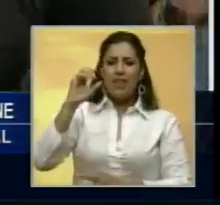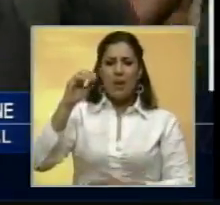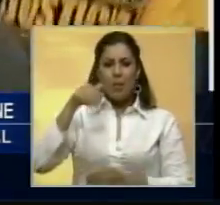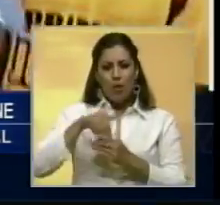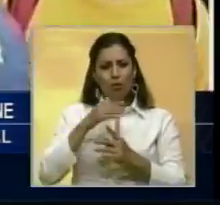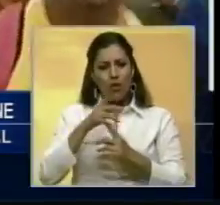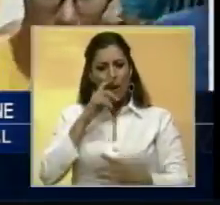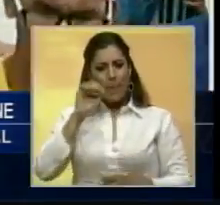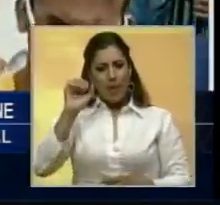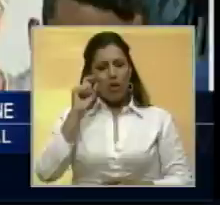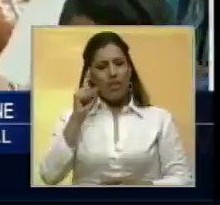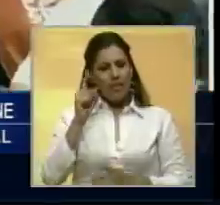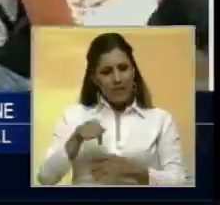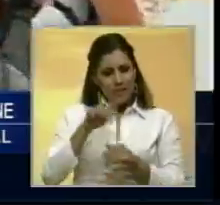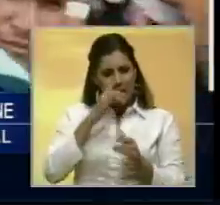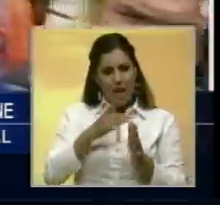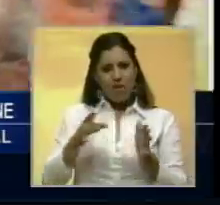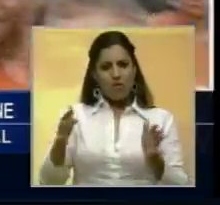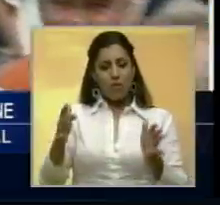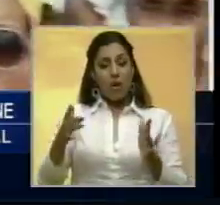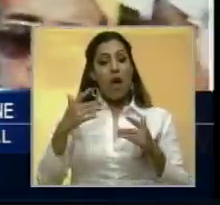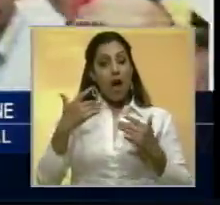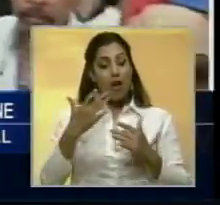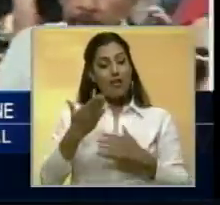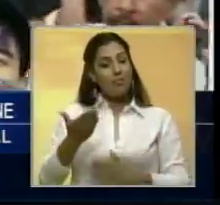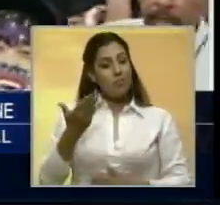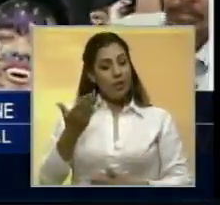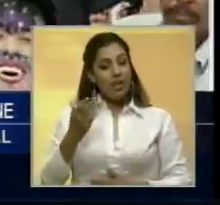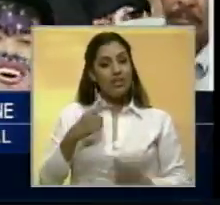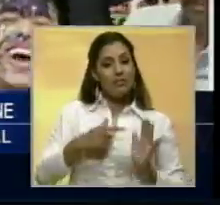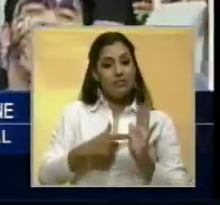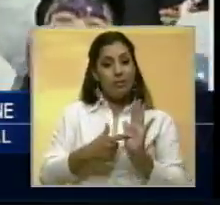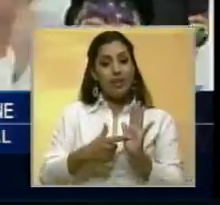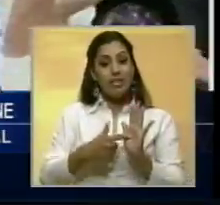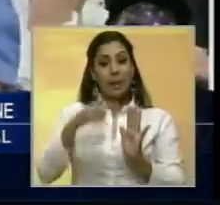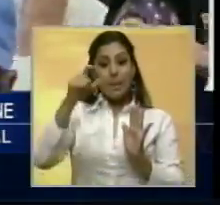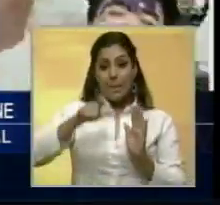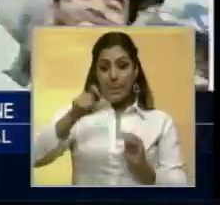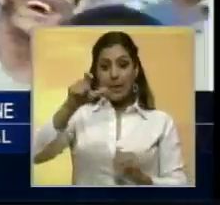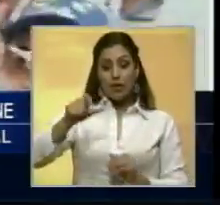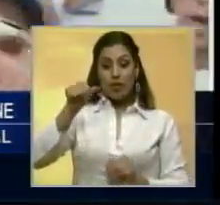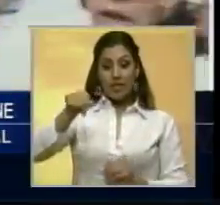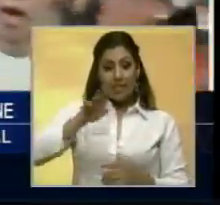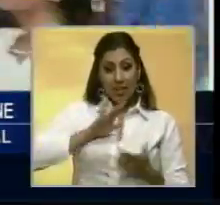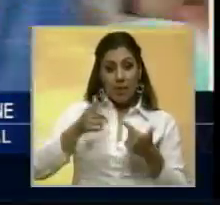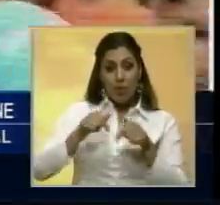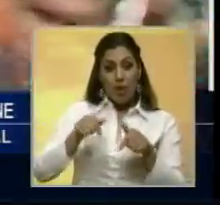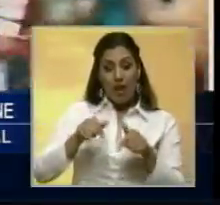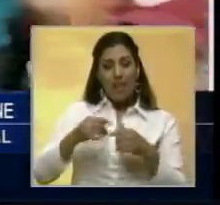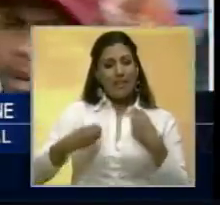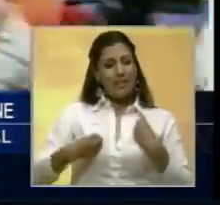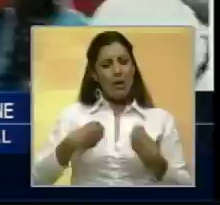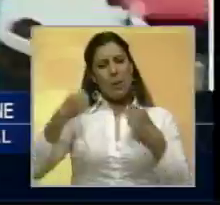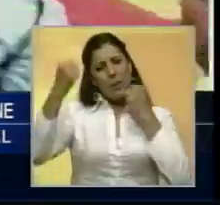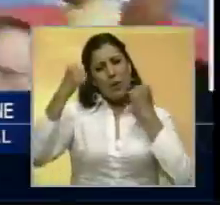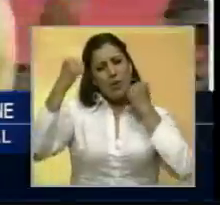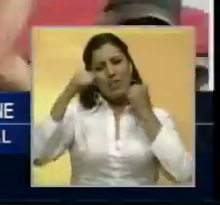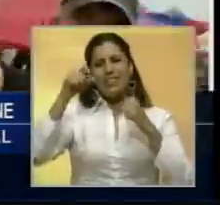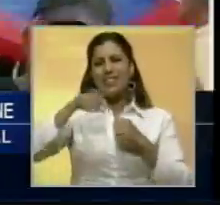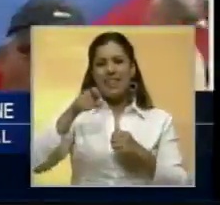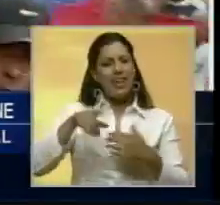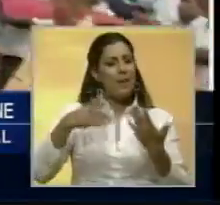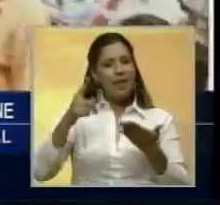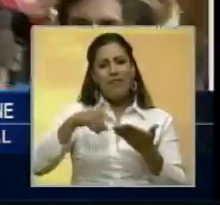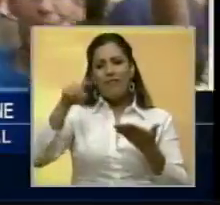referéndum revocatorio se haga este mismo año. Es importante resaltar que las personas que se encuentran aquí están protestando por la